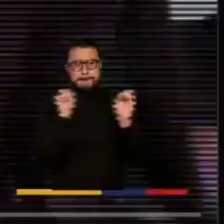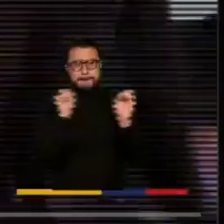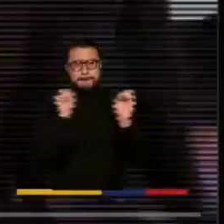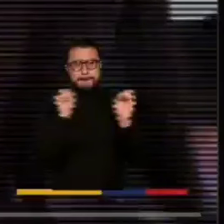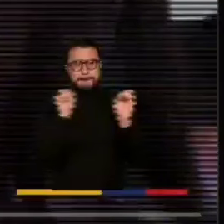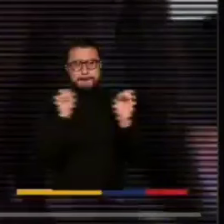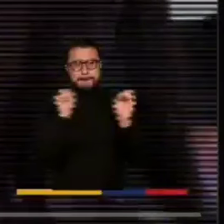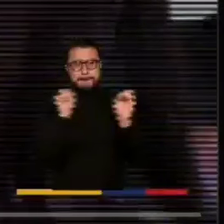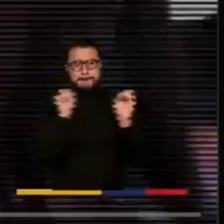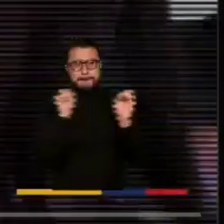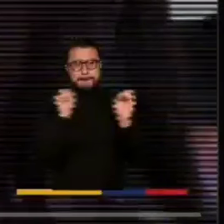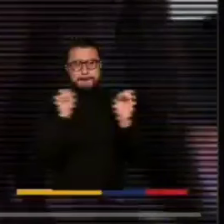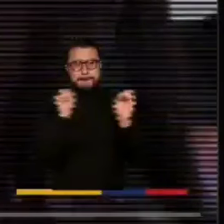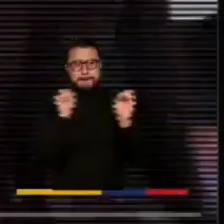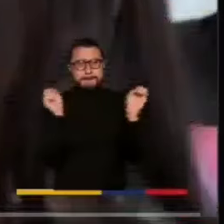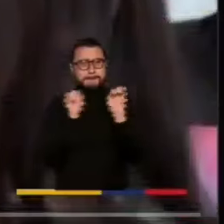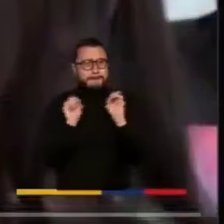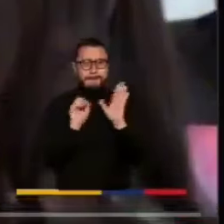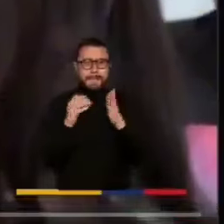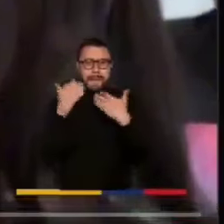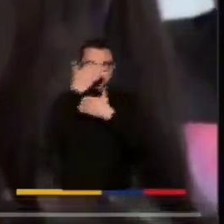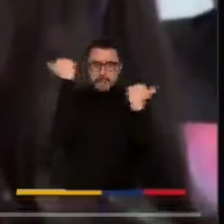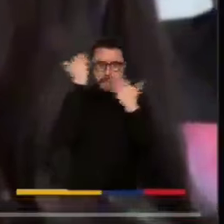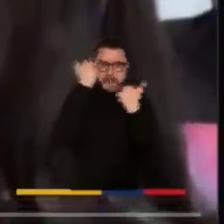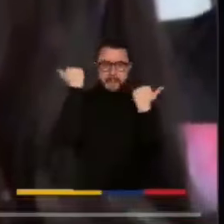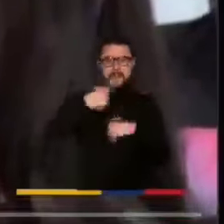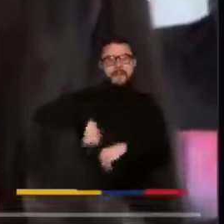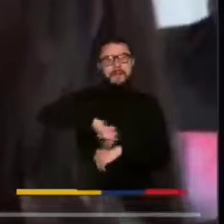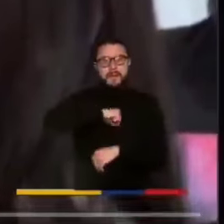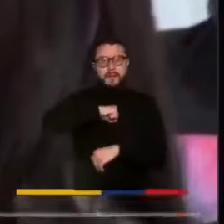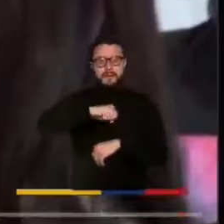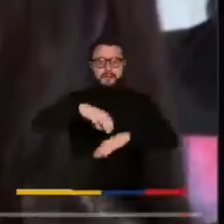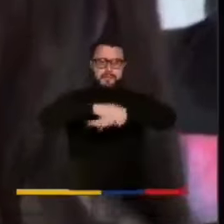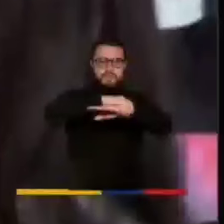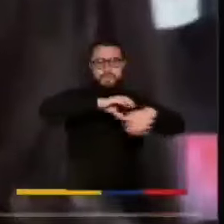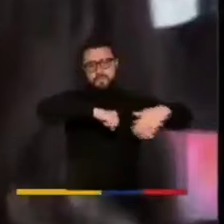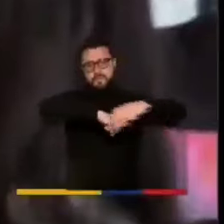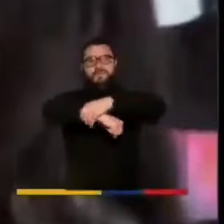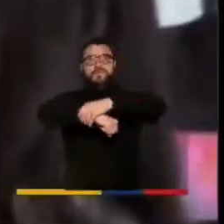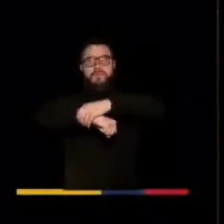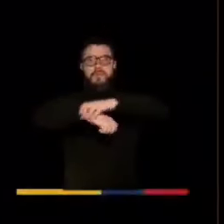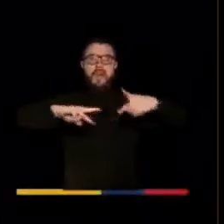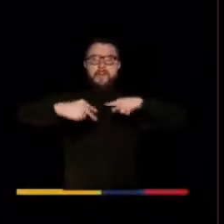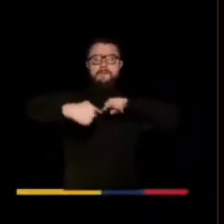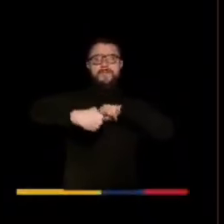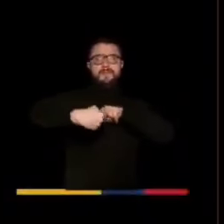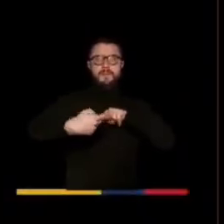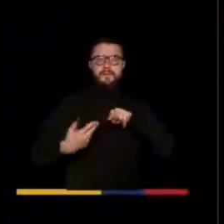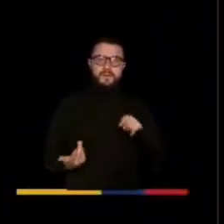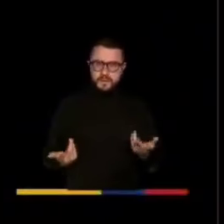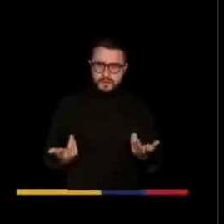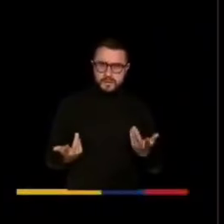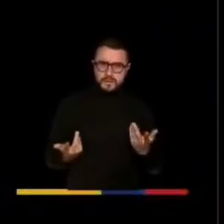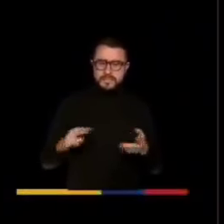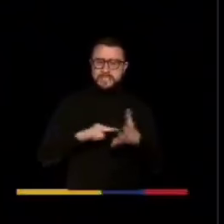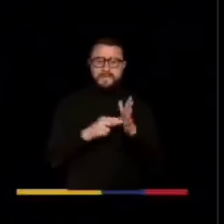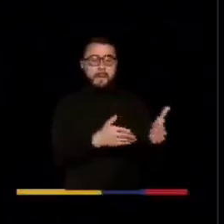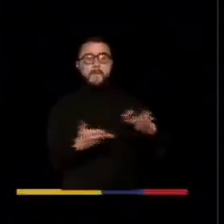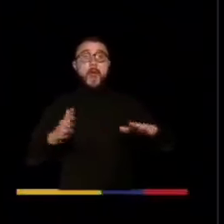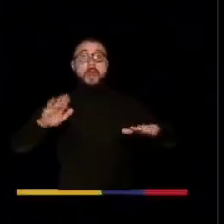Petro explota frente a esto que está pasando. No cambia el derecho de una bota por otro, que fueron puestos esas botas después de